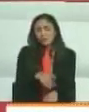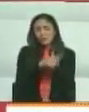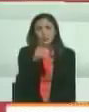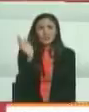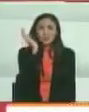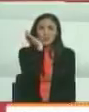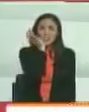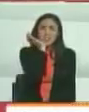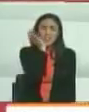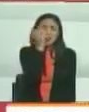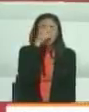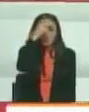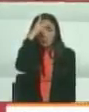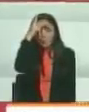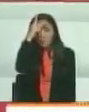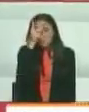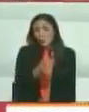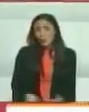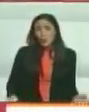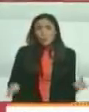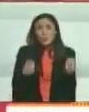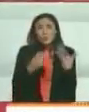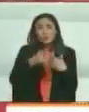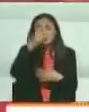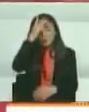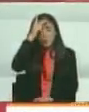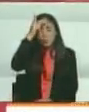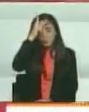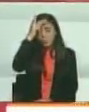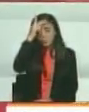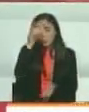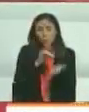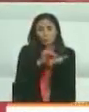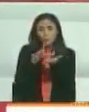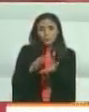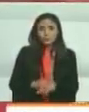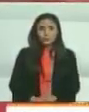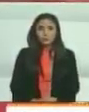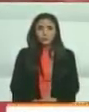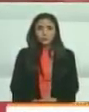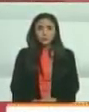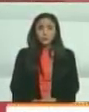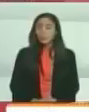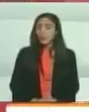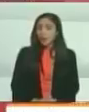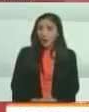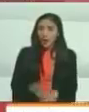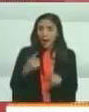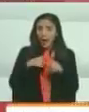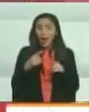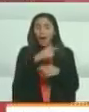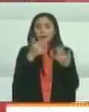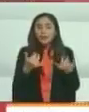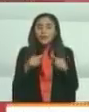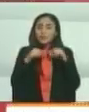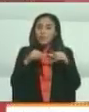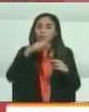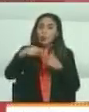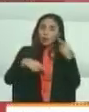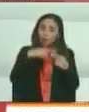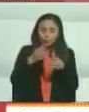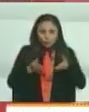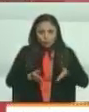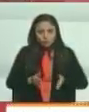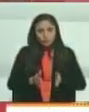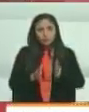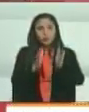Ridículos. Una y mil veces, ridículos. Nada ni nadie nos va a sacar del camino de la revolución. Ese es el